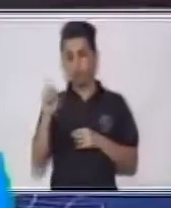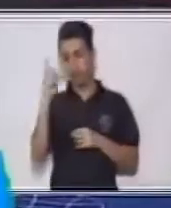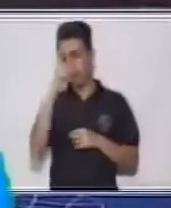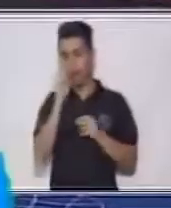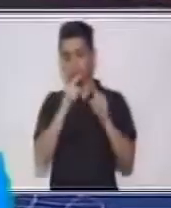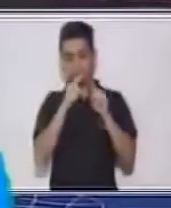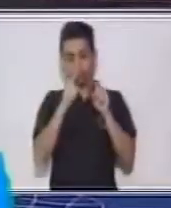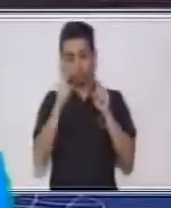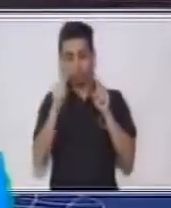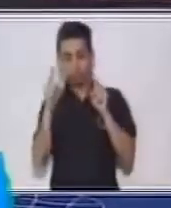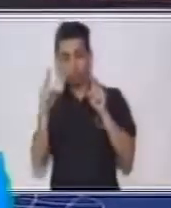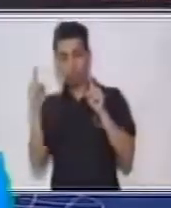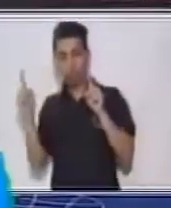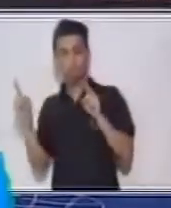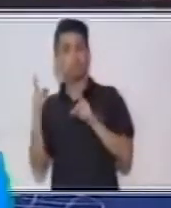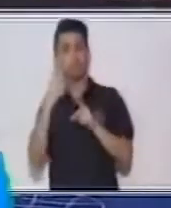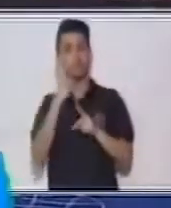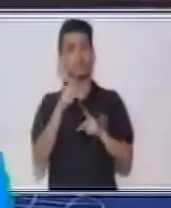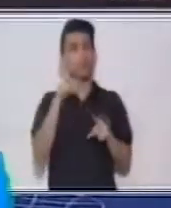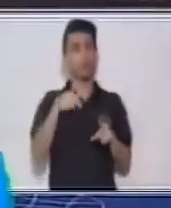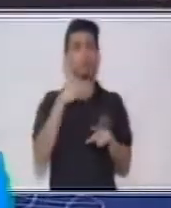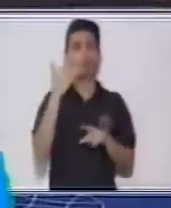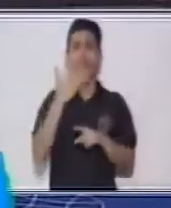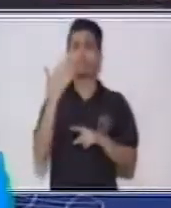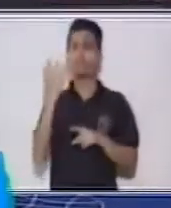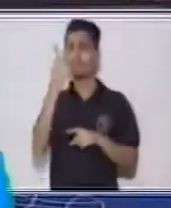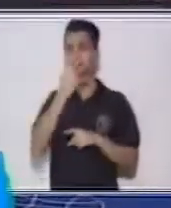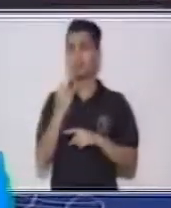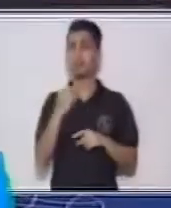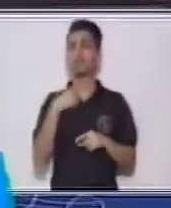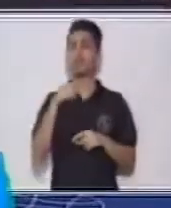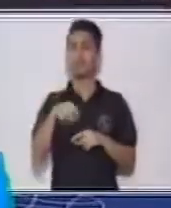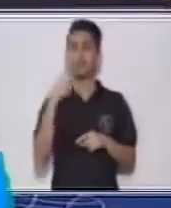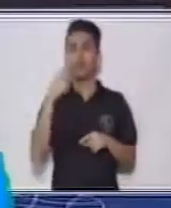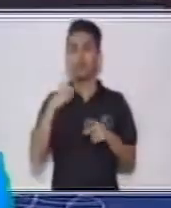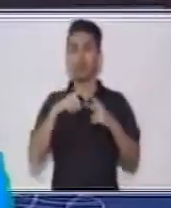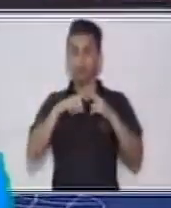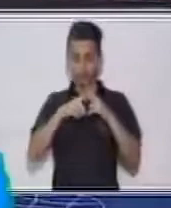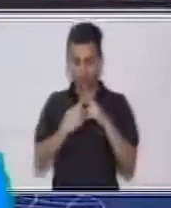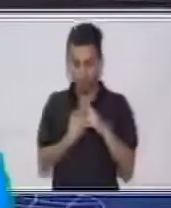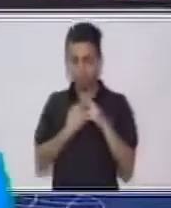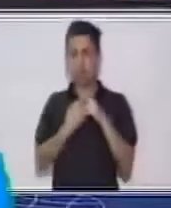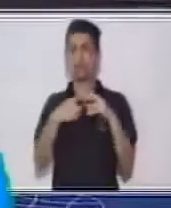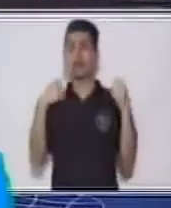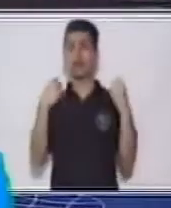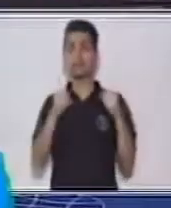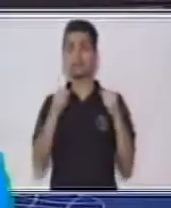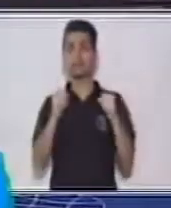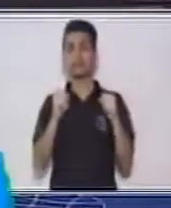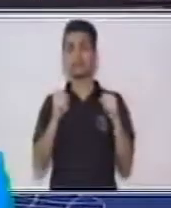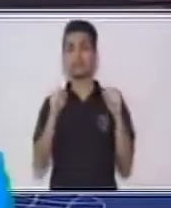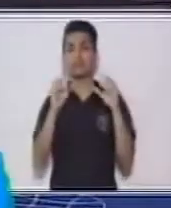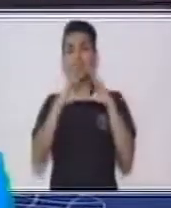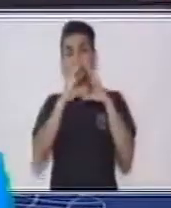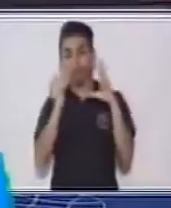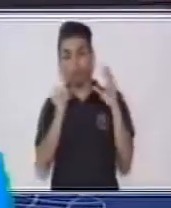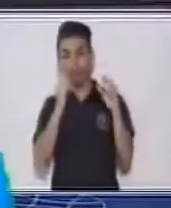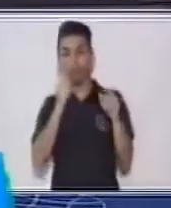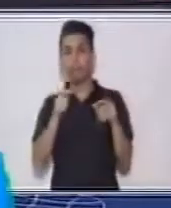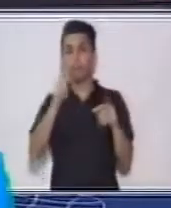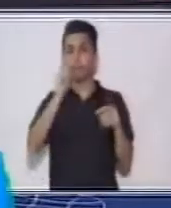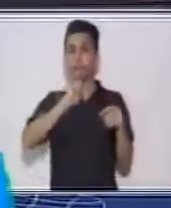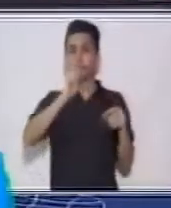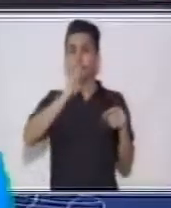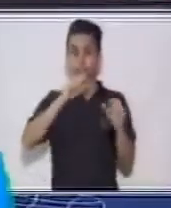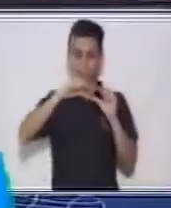que es muy fácil y muy bonito esto vamos a empezar realizando algunas figuras con paletas tú lo puedes